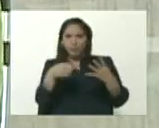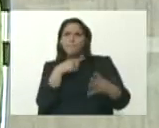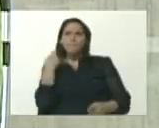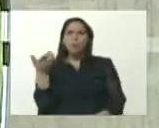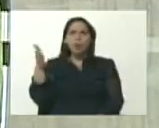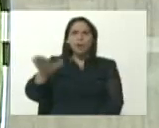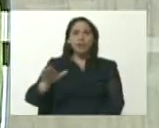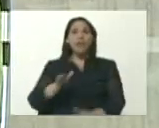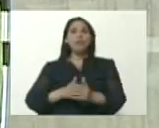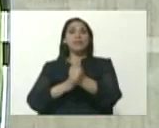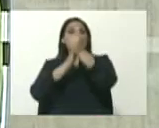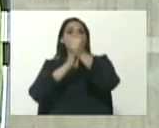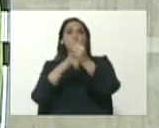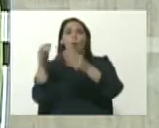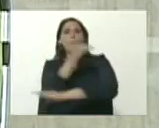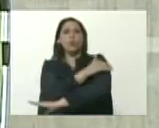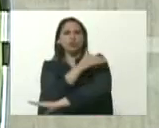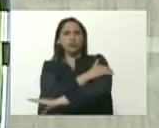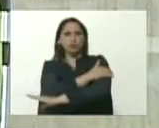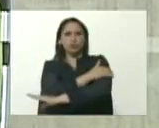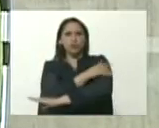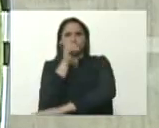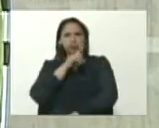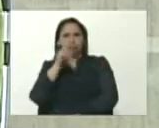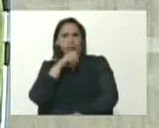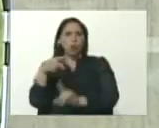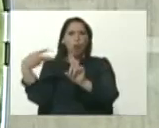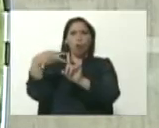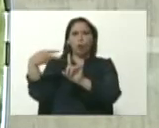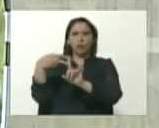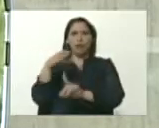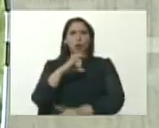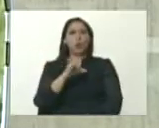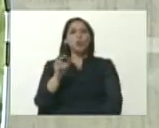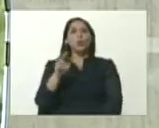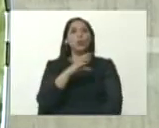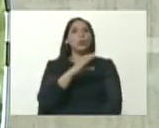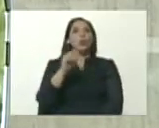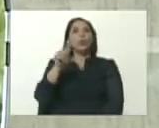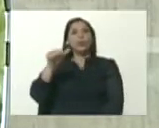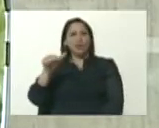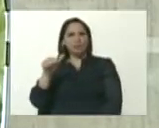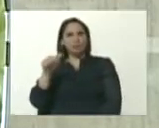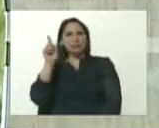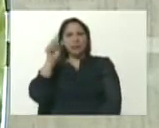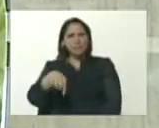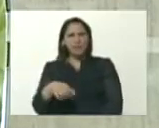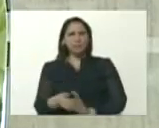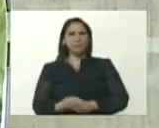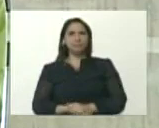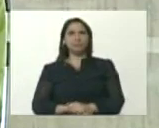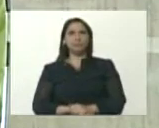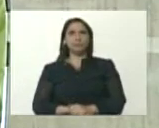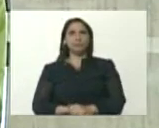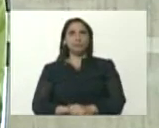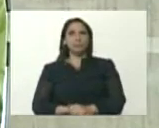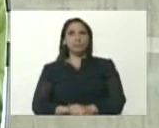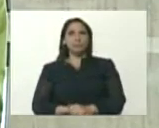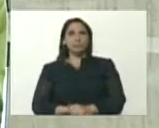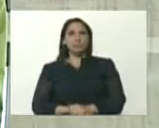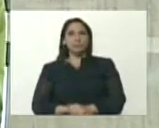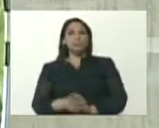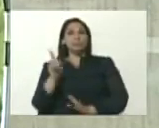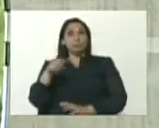de un dirigente de oposición en un burdel de Cúcuta, y el involucramiento en eso